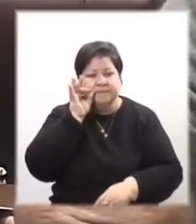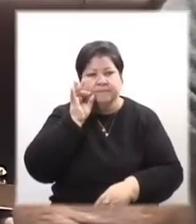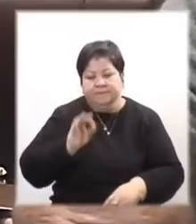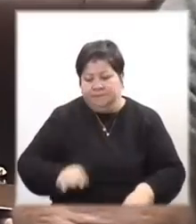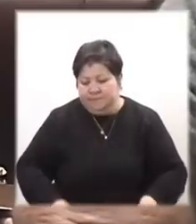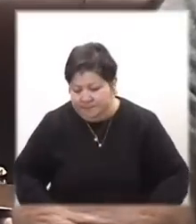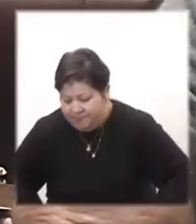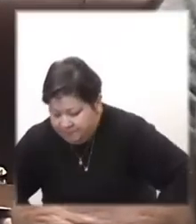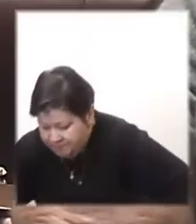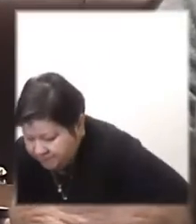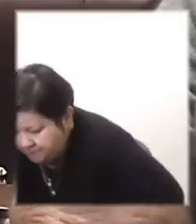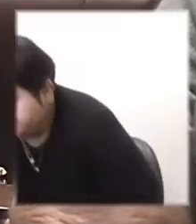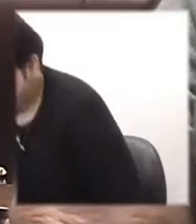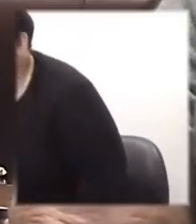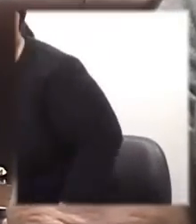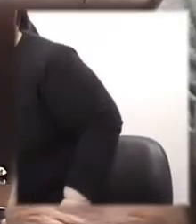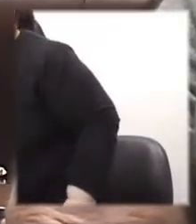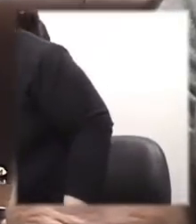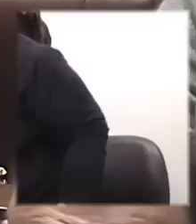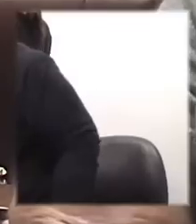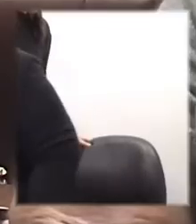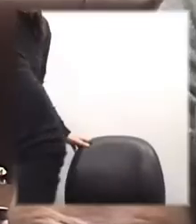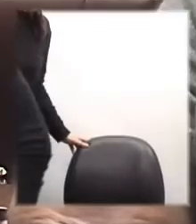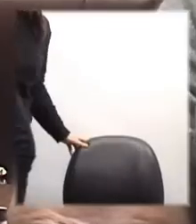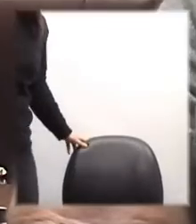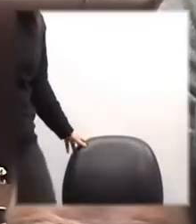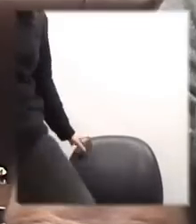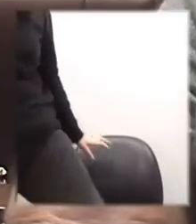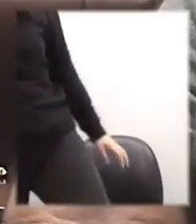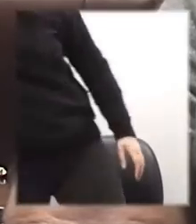A sus allegados el propio ministro le ha confiado que es una